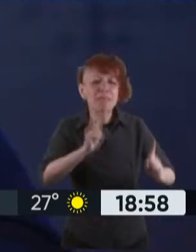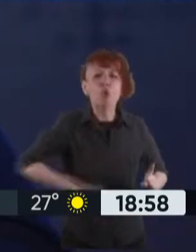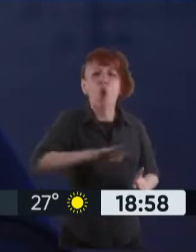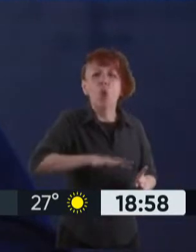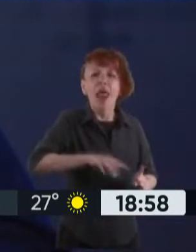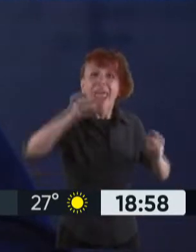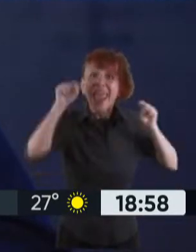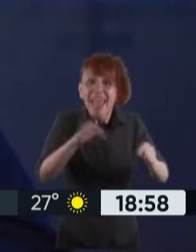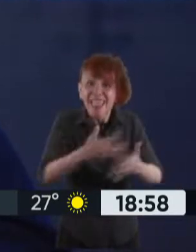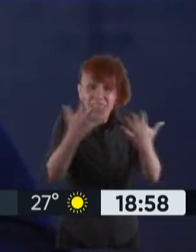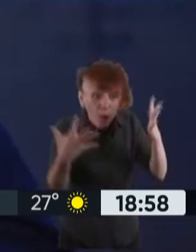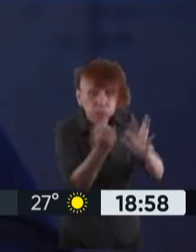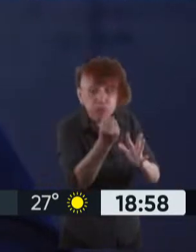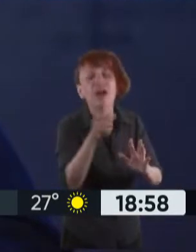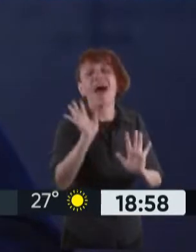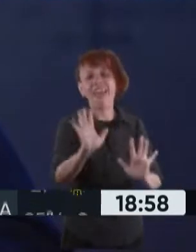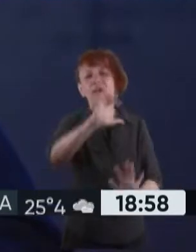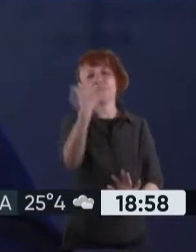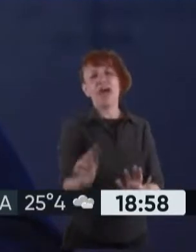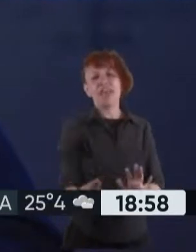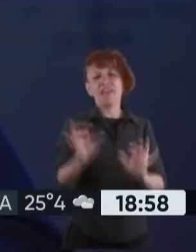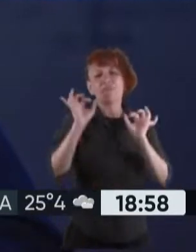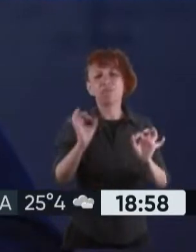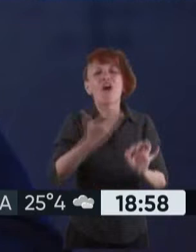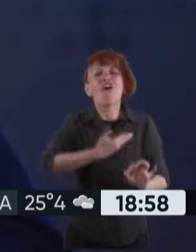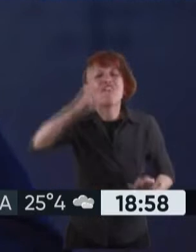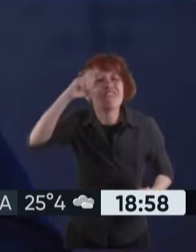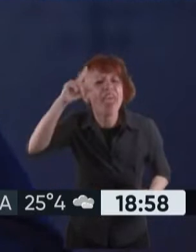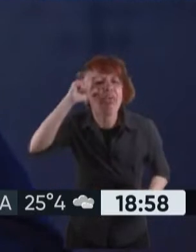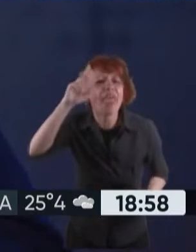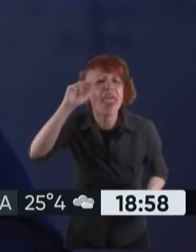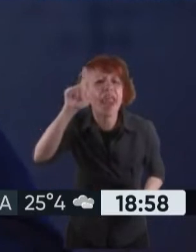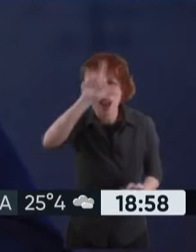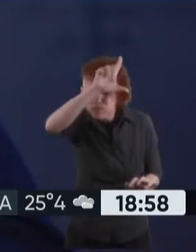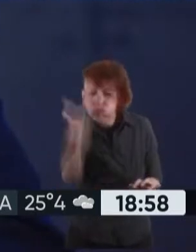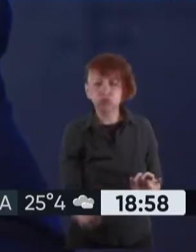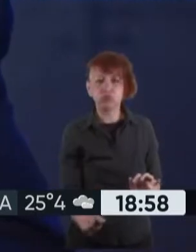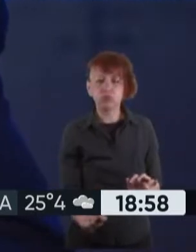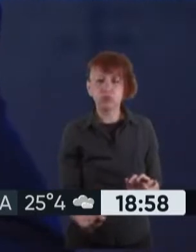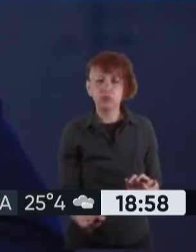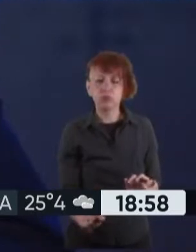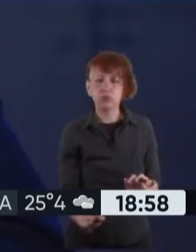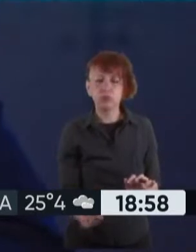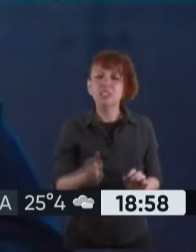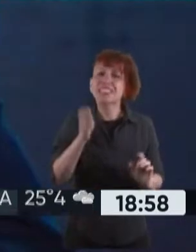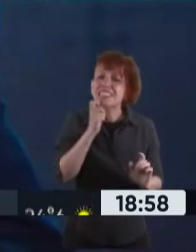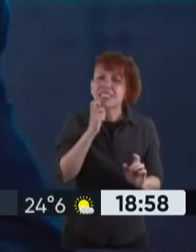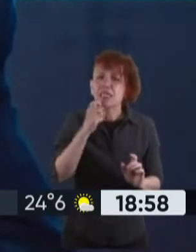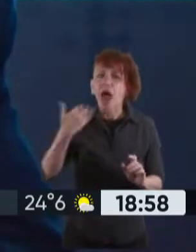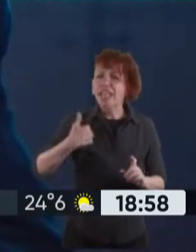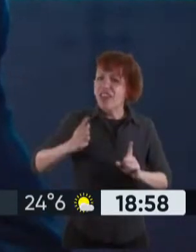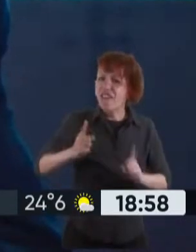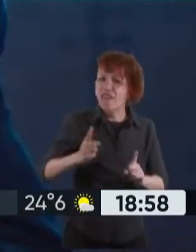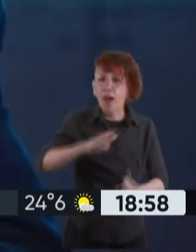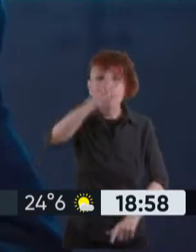la Argentina va a ser un país federal. Mientras la Argentina siga siendo un país donde muchos argentinos